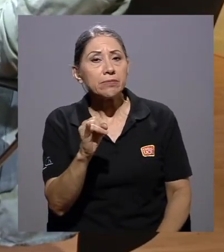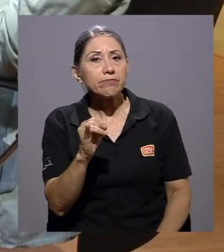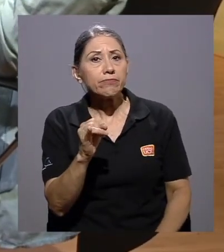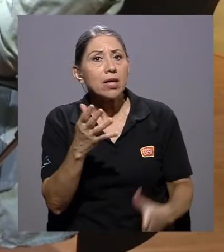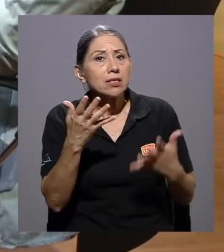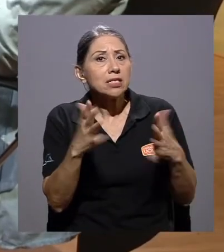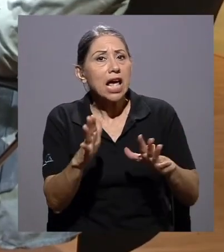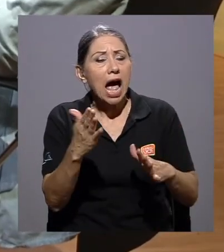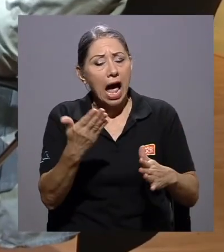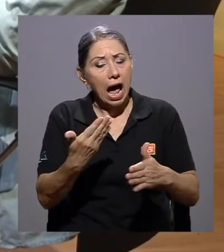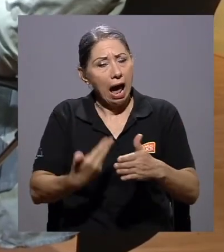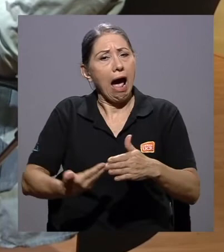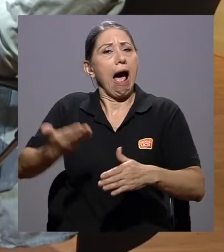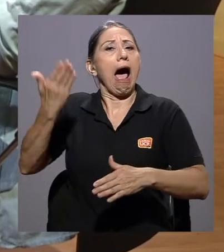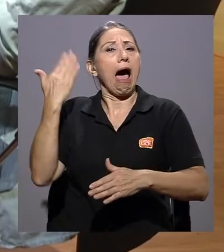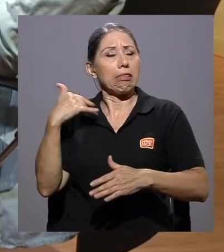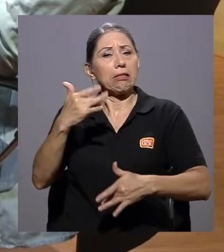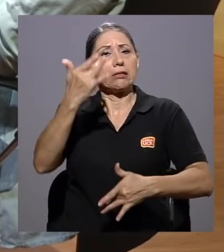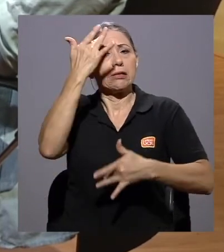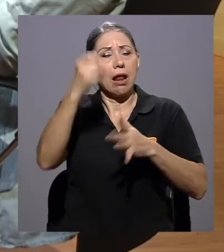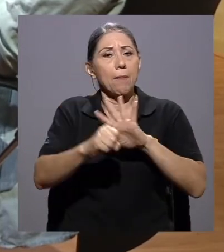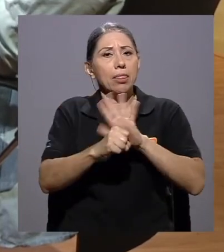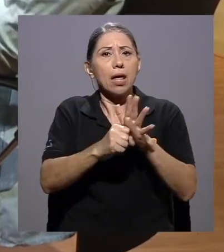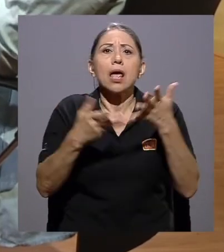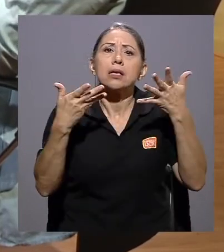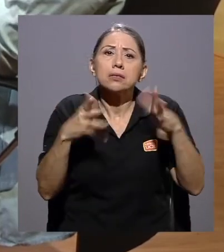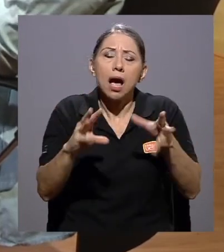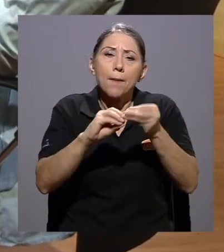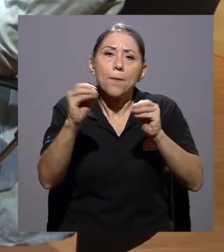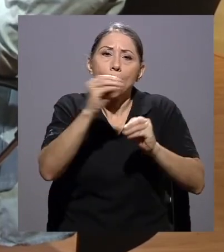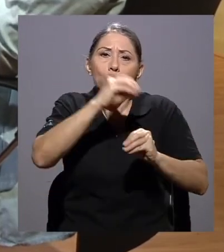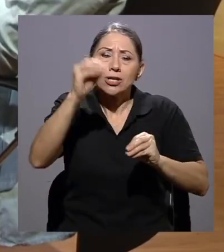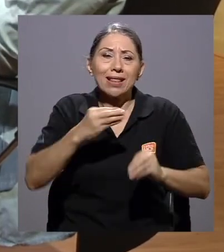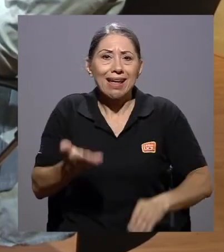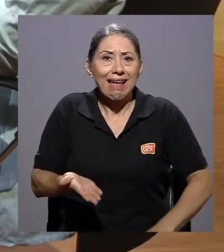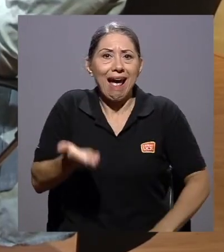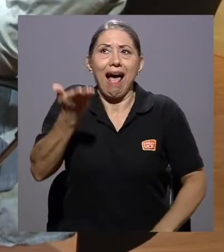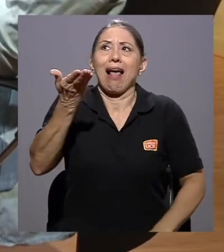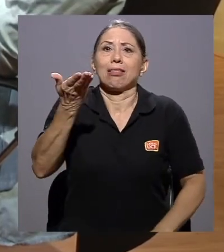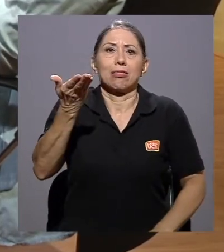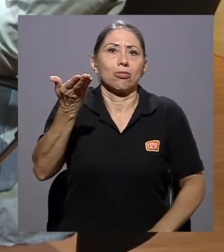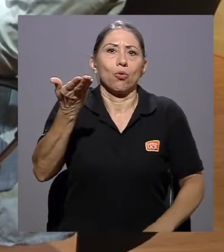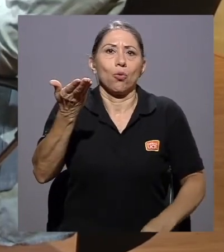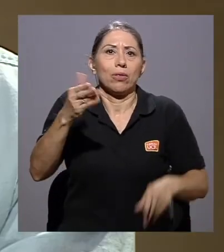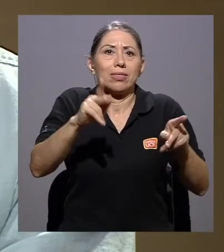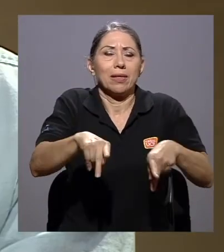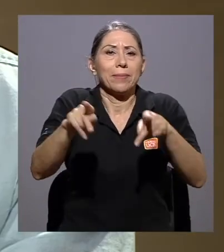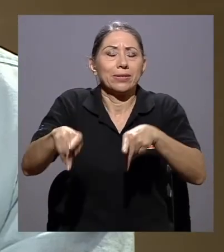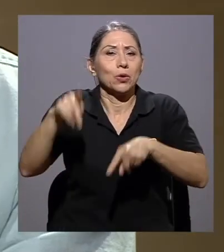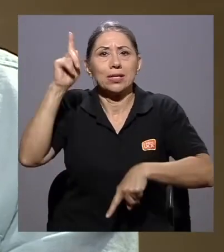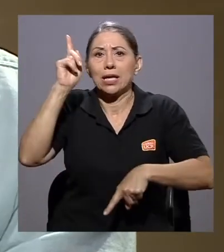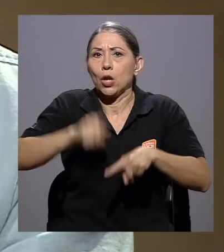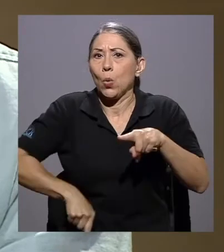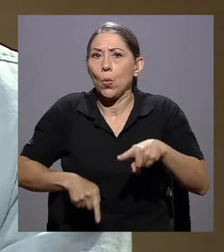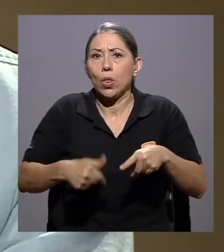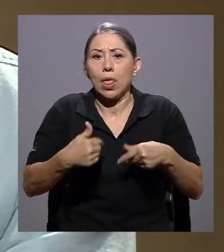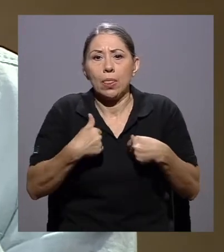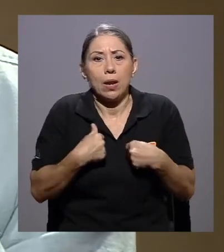Si ya antes de la pandemia había un porcentaje alto de habitantes del país que no podían